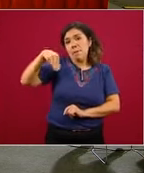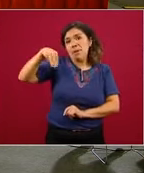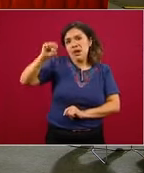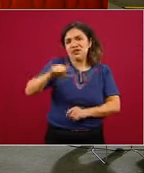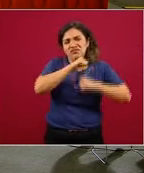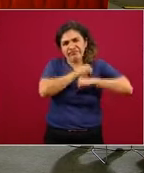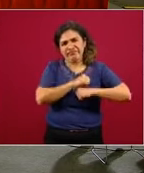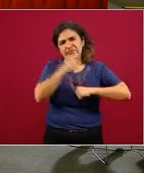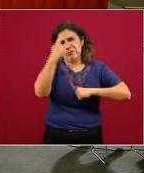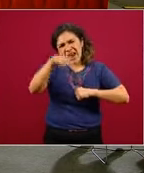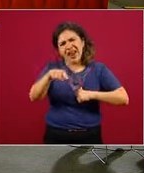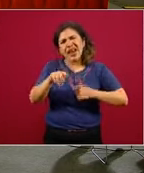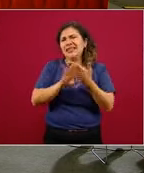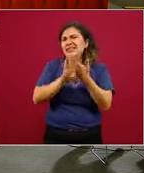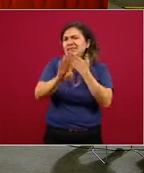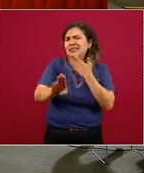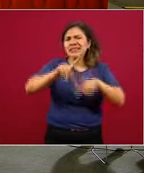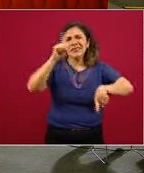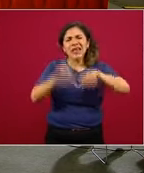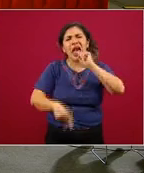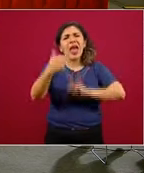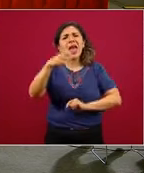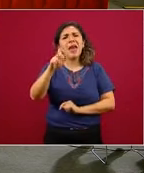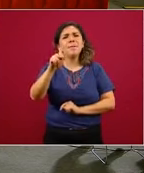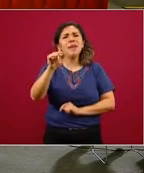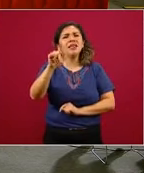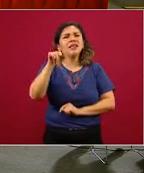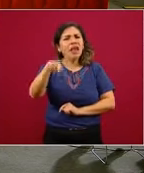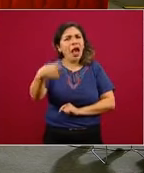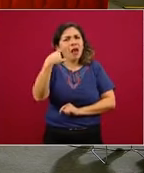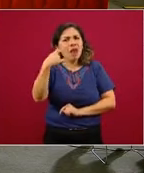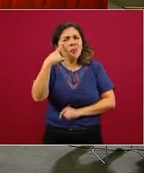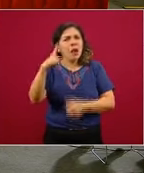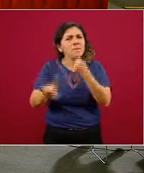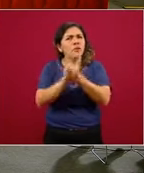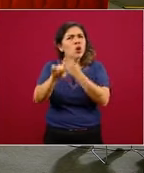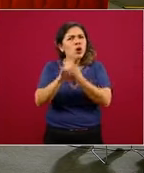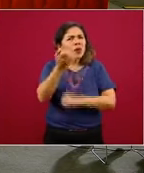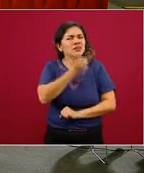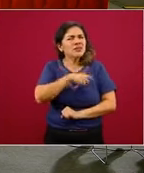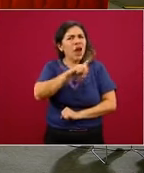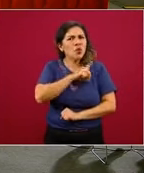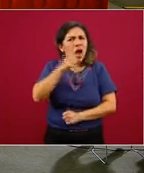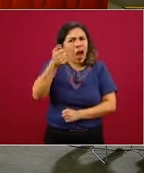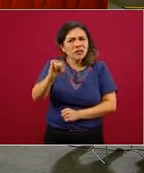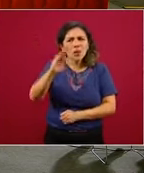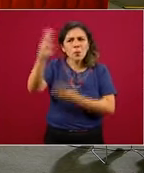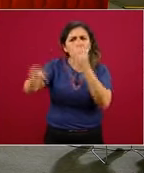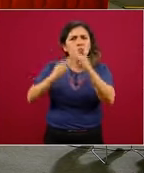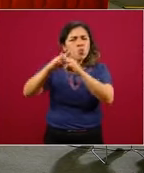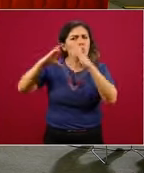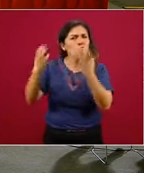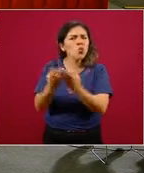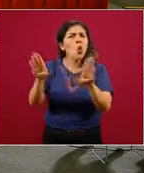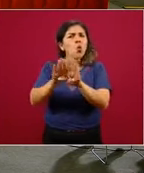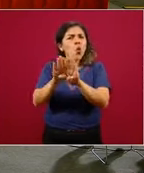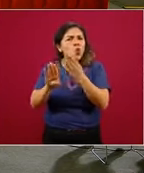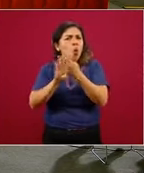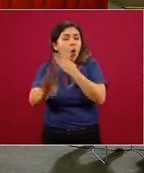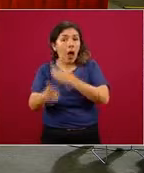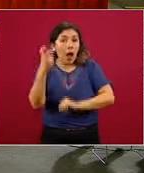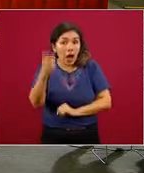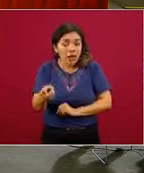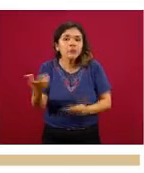de la Salud para eliminar las hepatitis como un problema de salud pública a nivel global. El objetivo es que esto